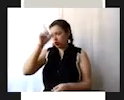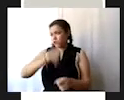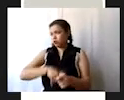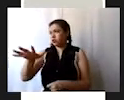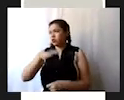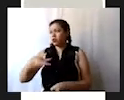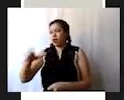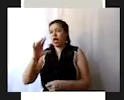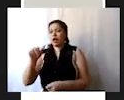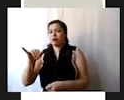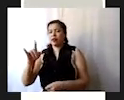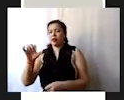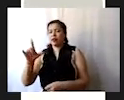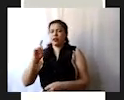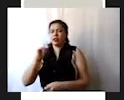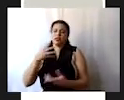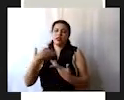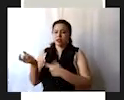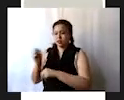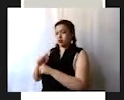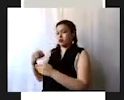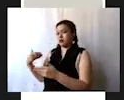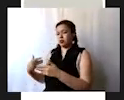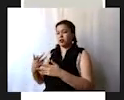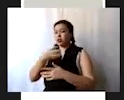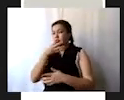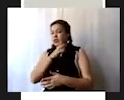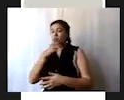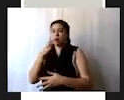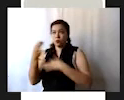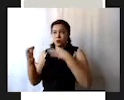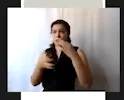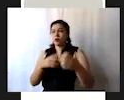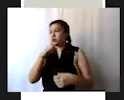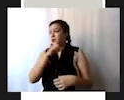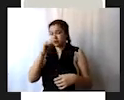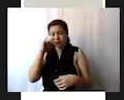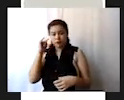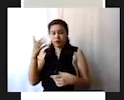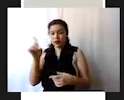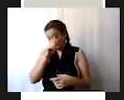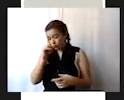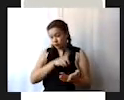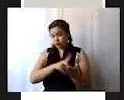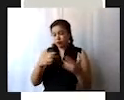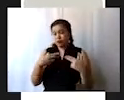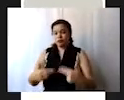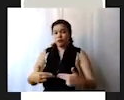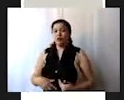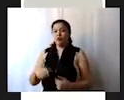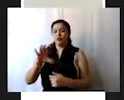que precisamente esta semana, si no lo vieron en las noticias, salió que el Consejo de Derechos Humanos de la